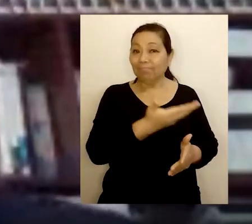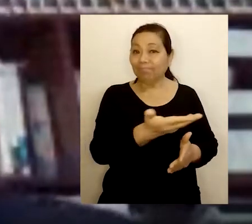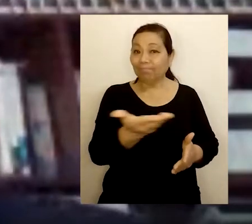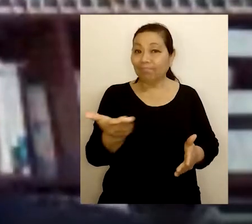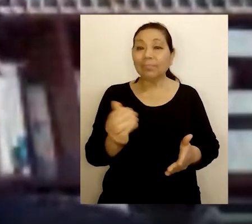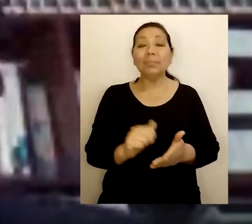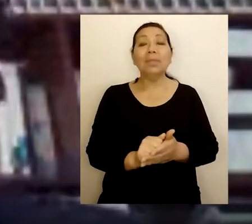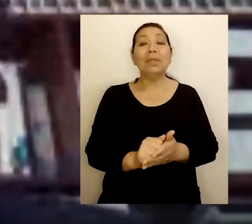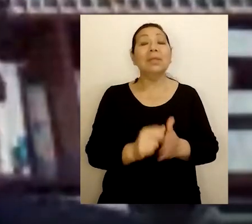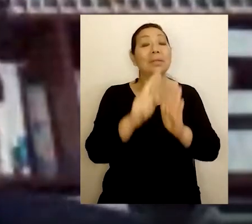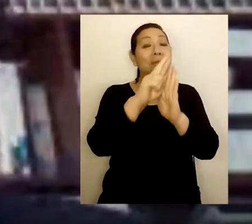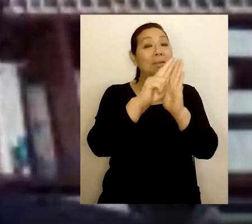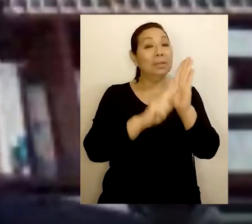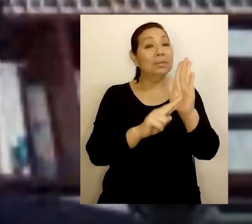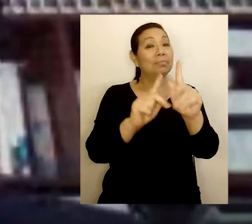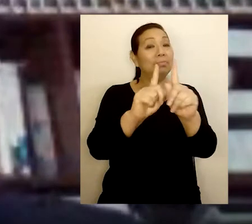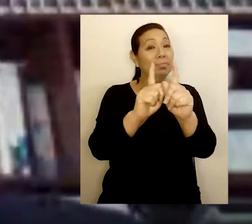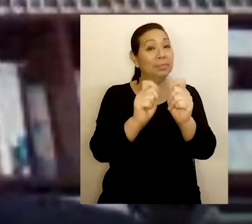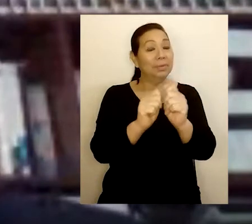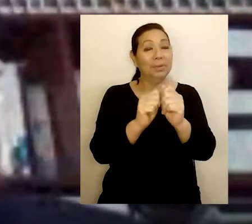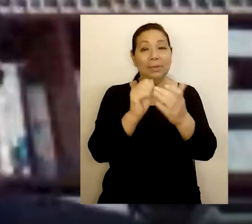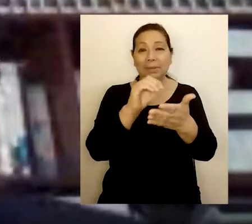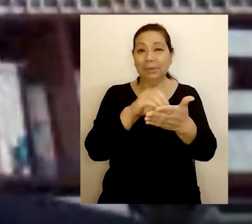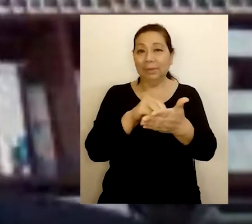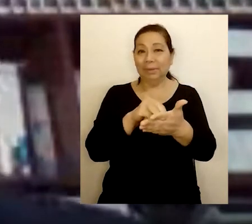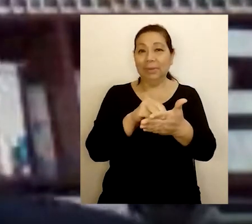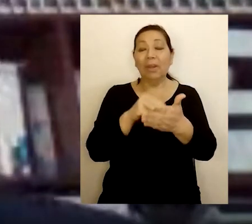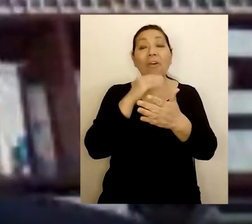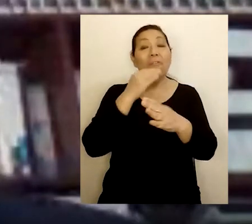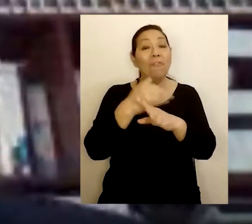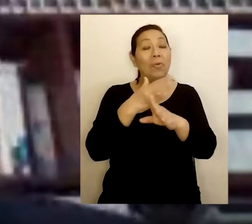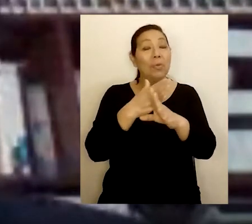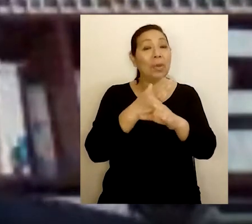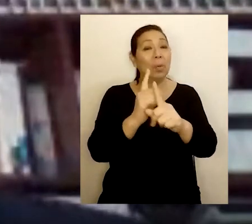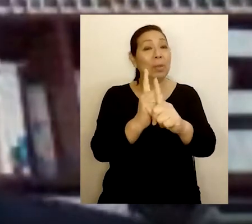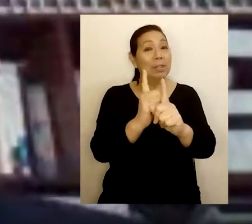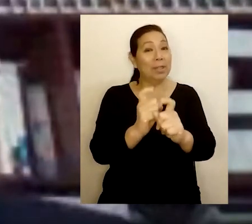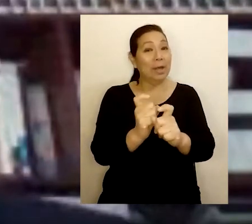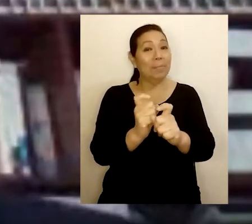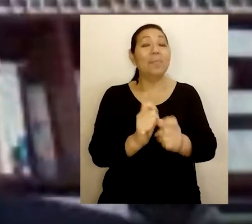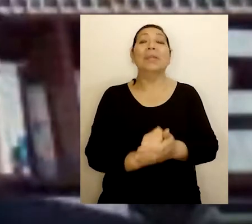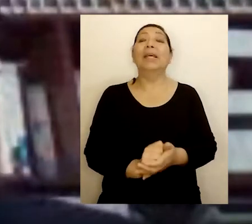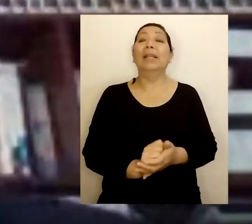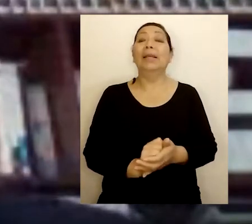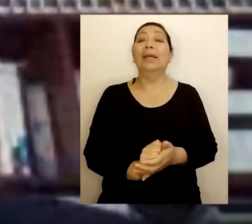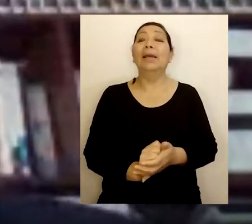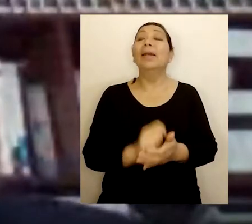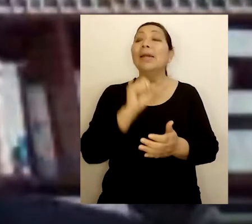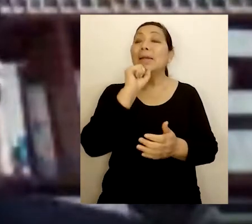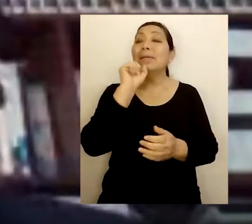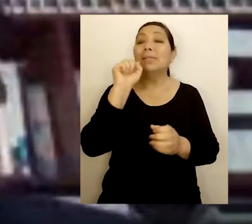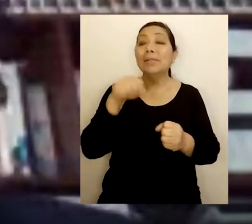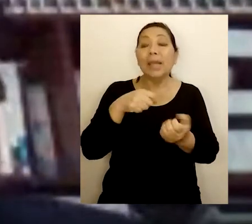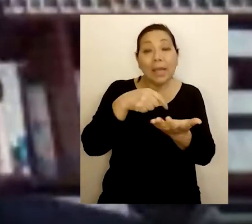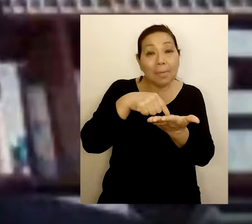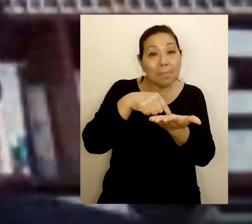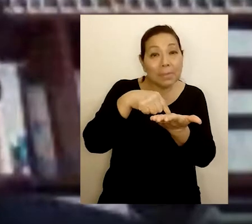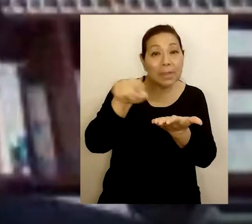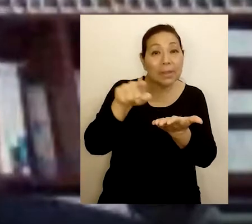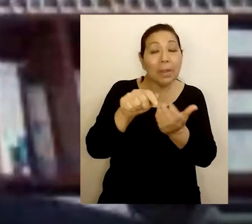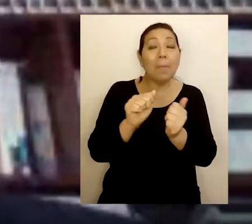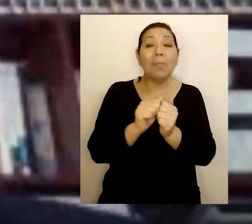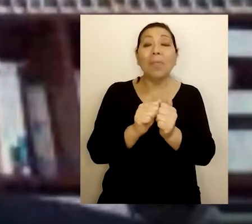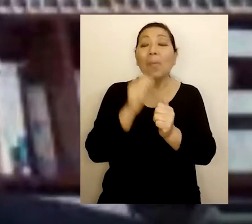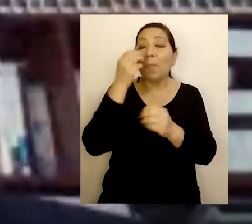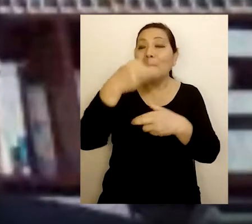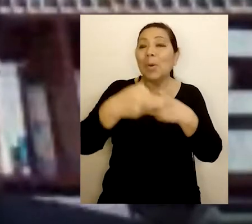magistrados, la resolución cuestionada que resuelve declarando fundada la cuestión previa deducida ha sido emitida